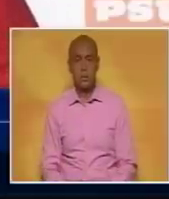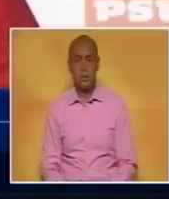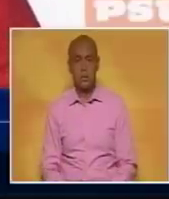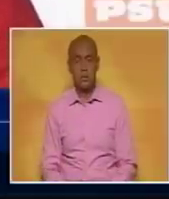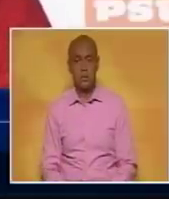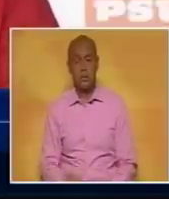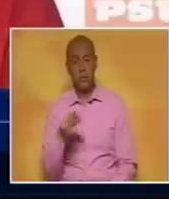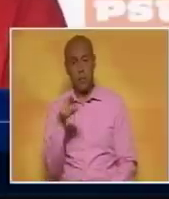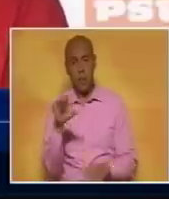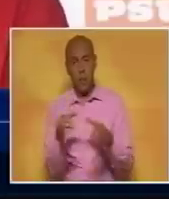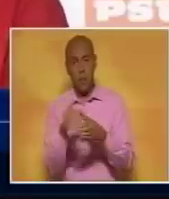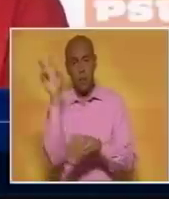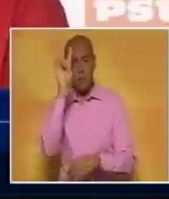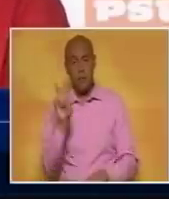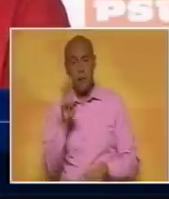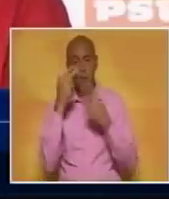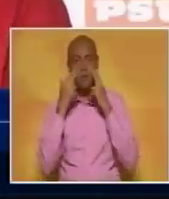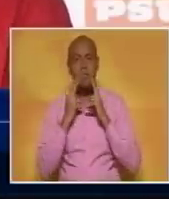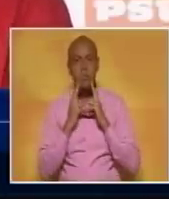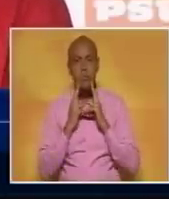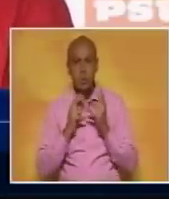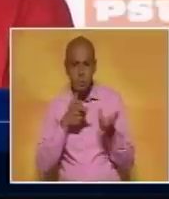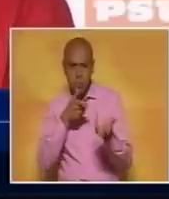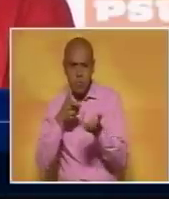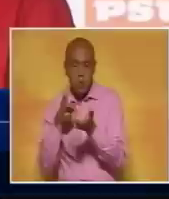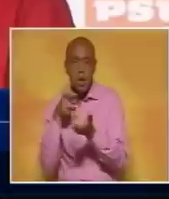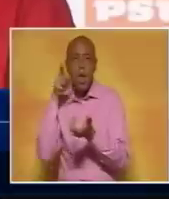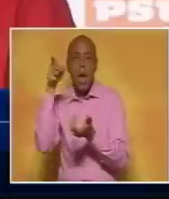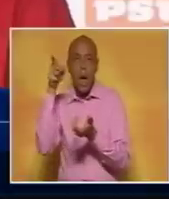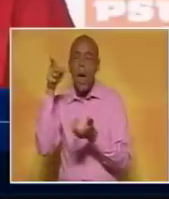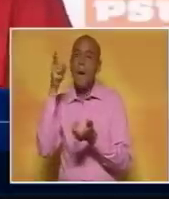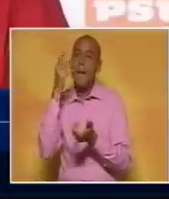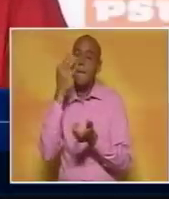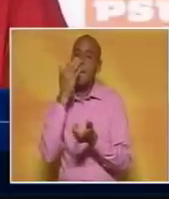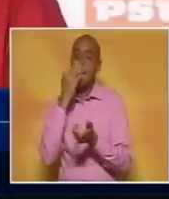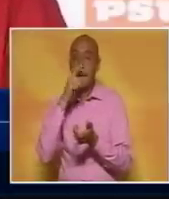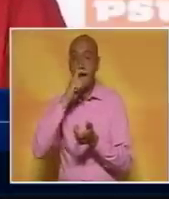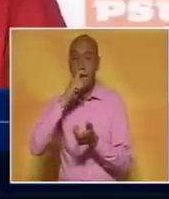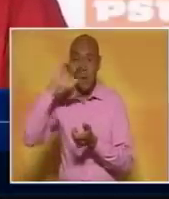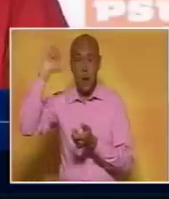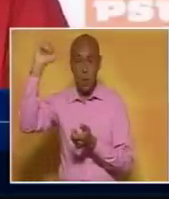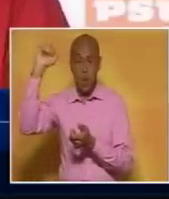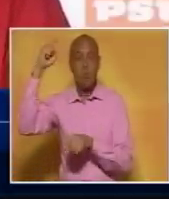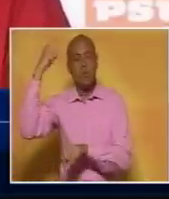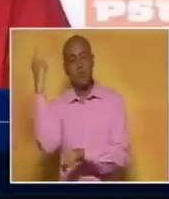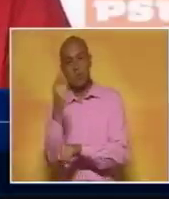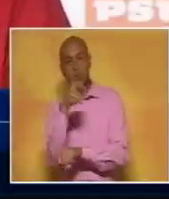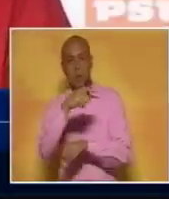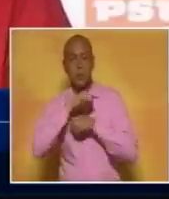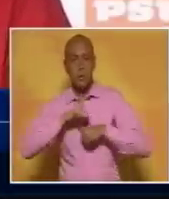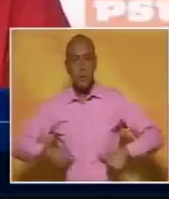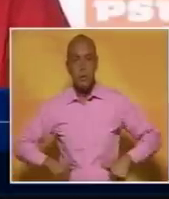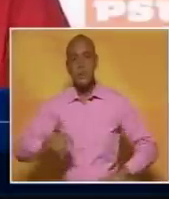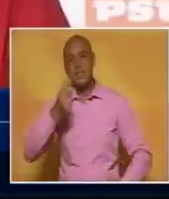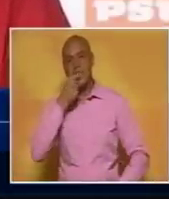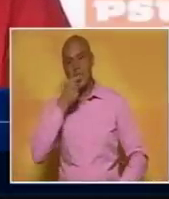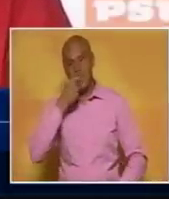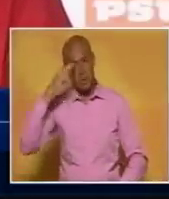de estos grupos armados, el presidente Nicolás Maduro ha dado la instrucción a nuestra Fuerza Armada